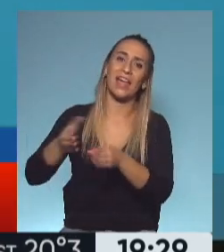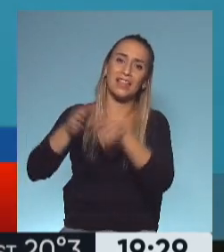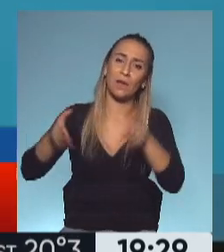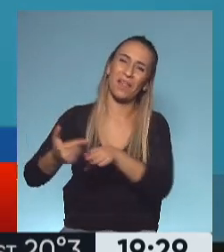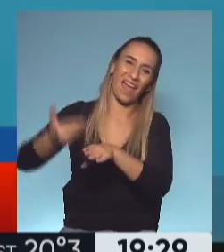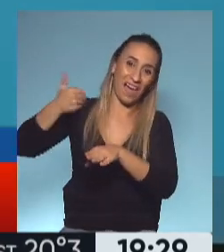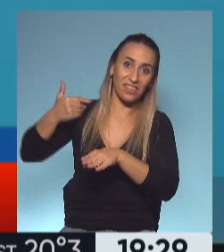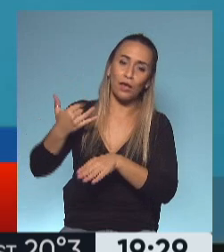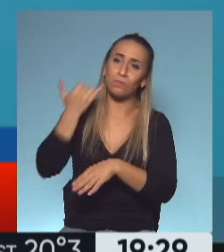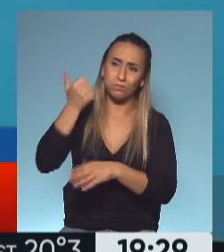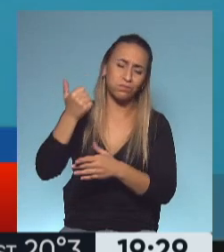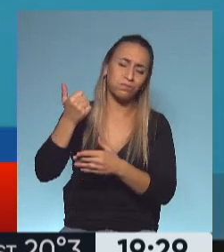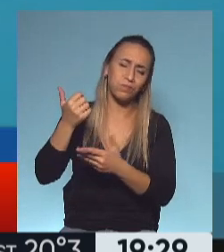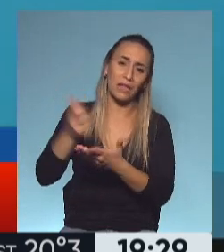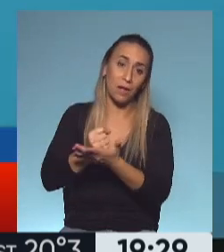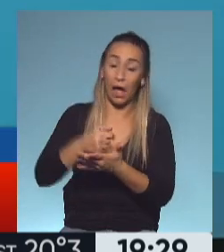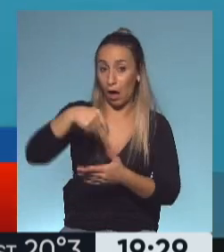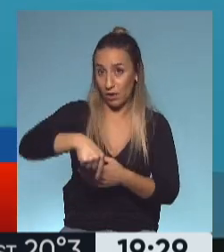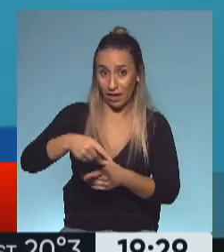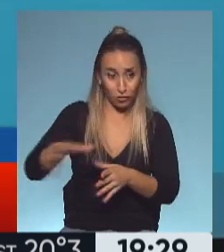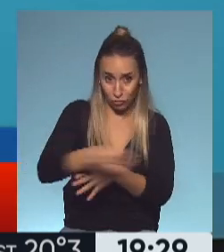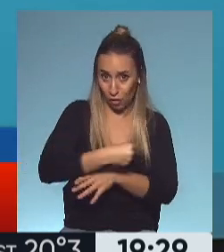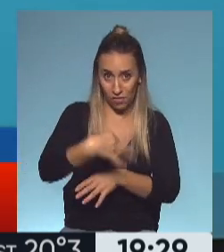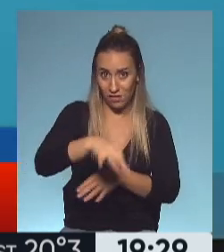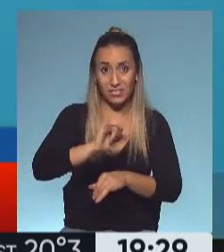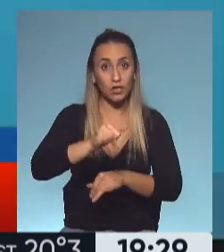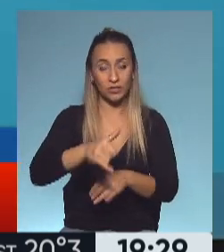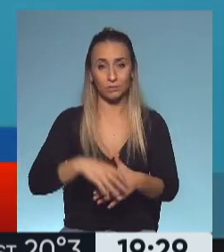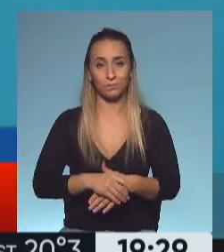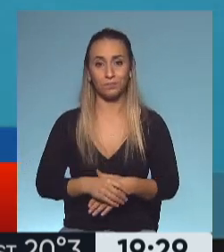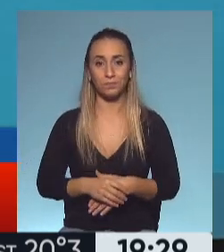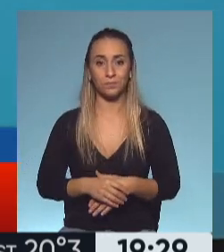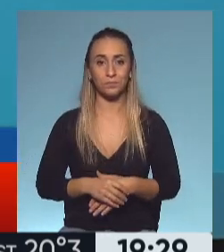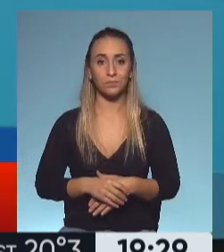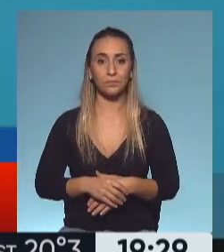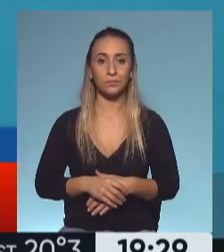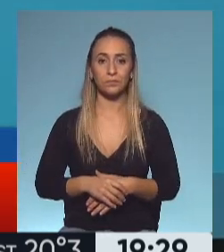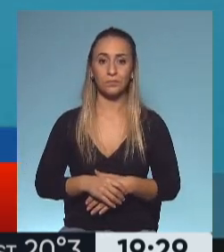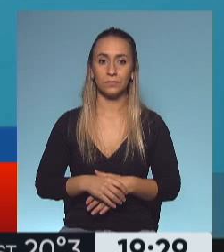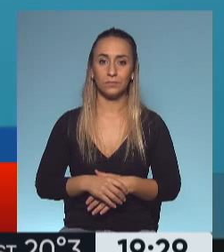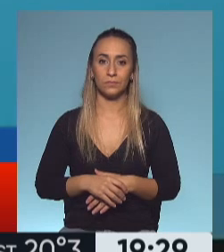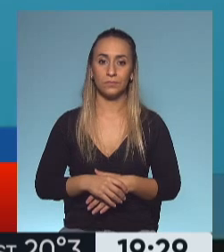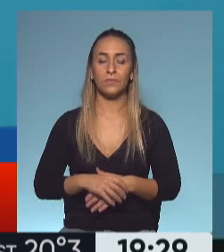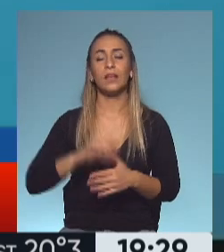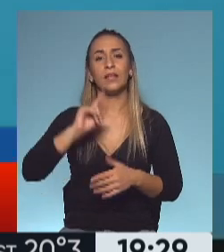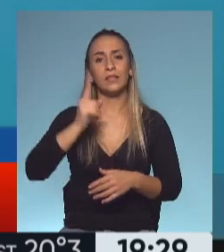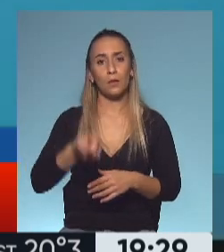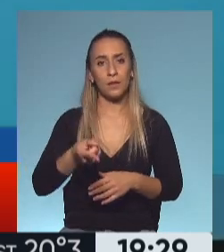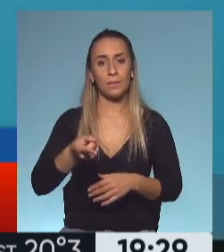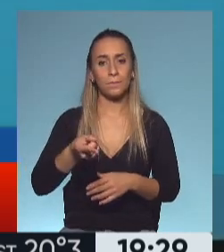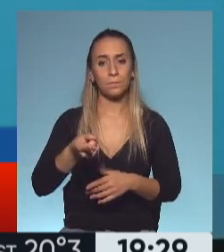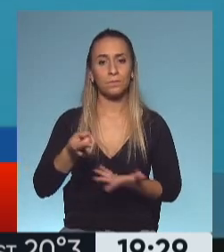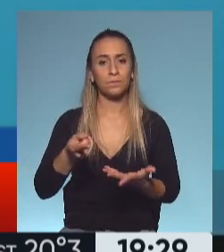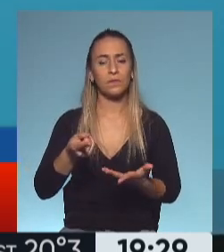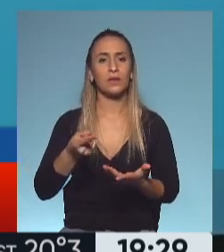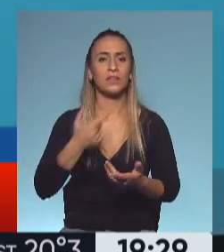deben hacer con esta nueva norma. Y después quiero detenerme en una serie